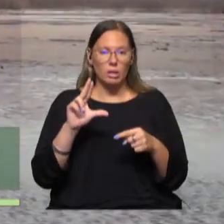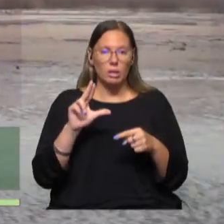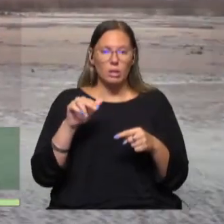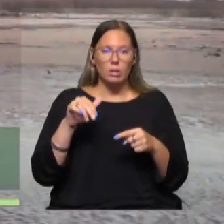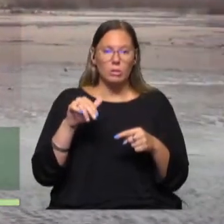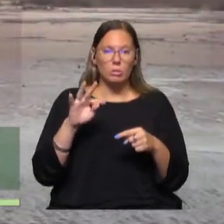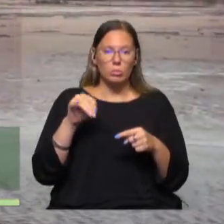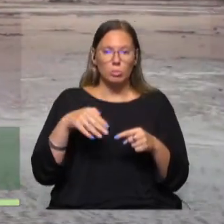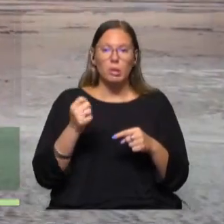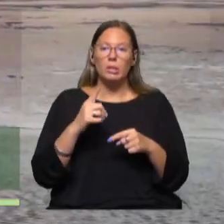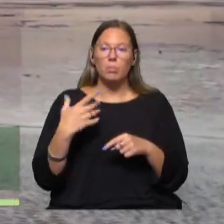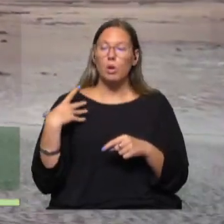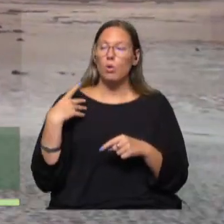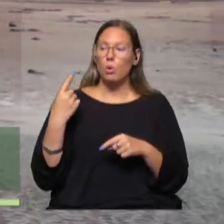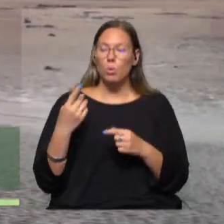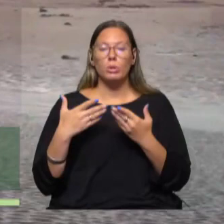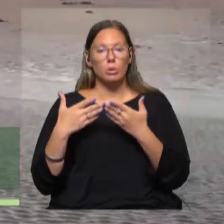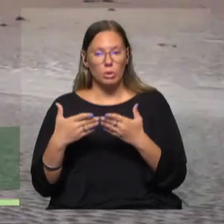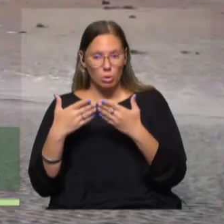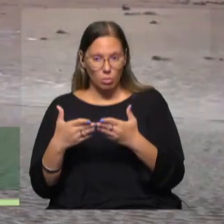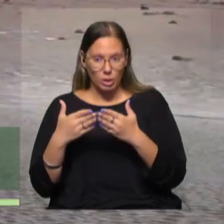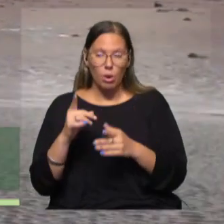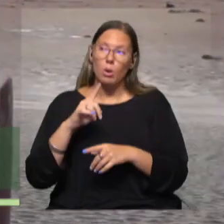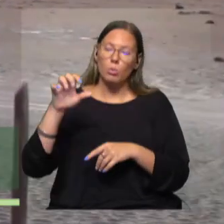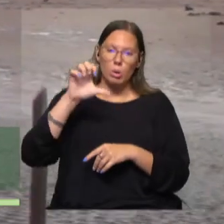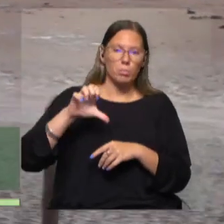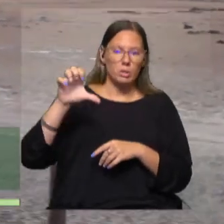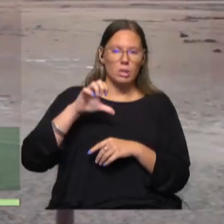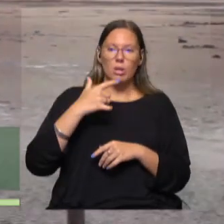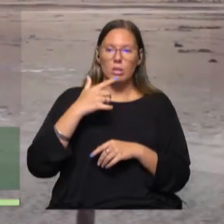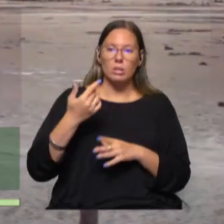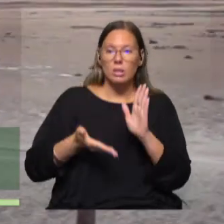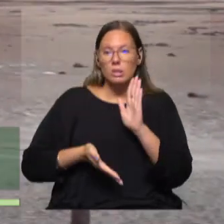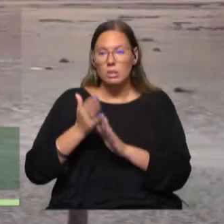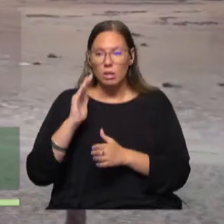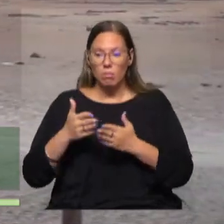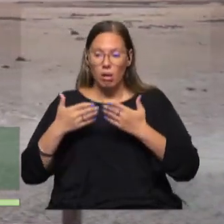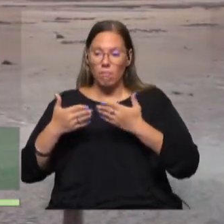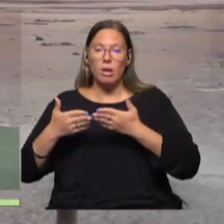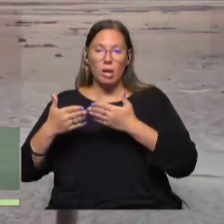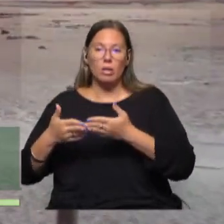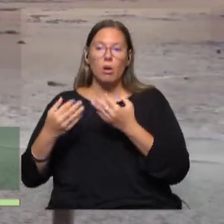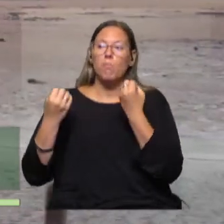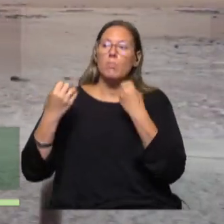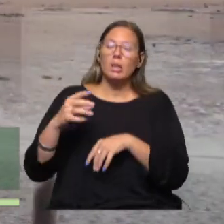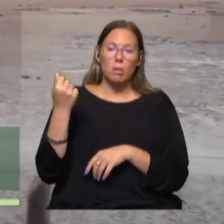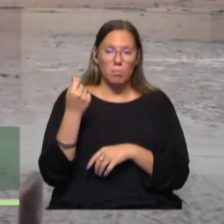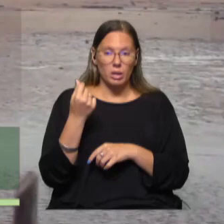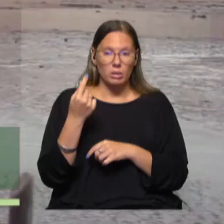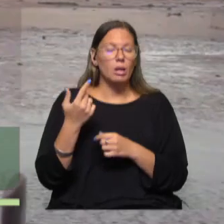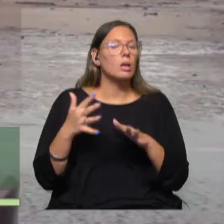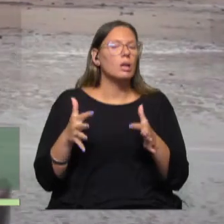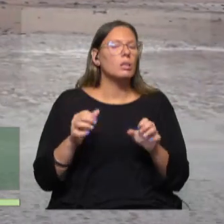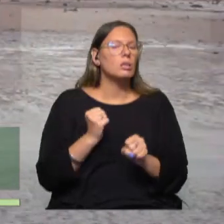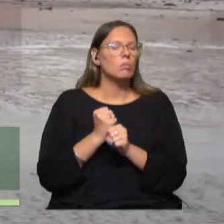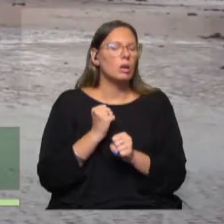los patrones de barcos, también con los empresarios. Algunos empresarios, por ejemplo, dicen que, bueno, si salen los barcos, pierden plata. ¿Cuál es la visión de los